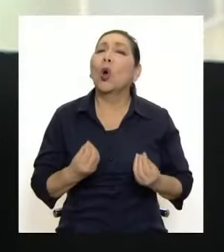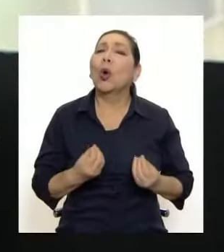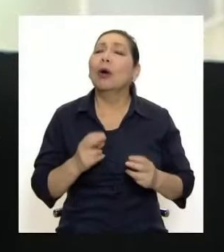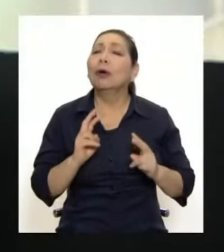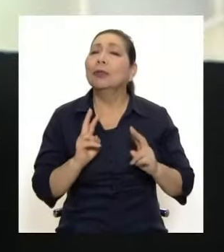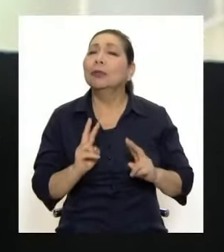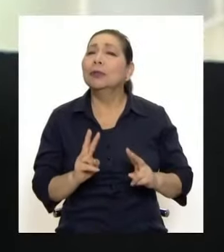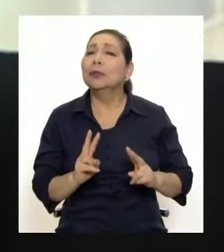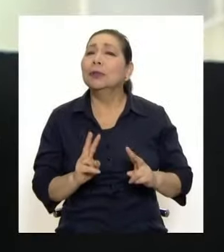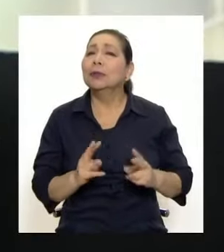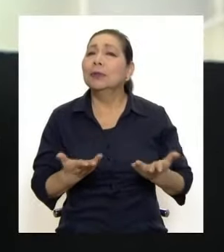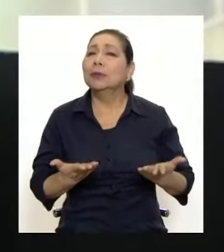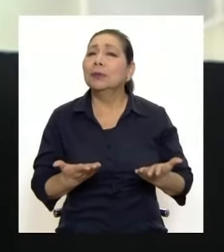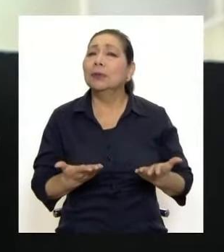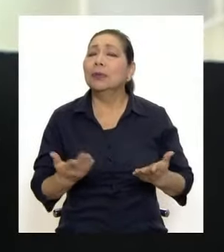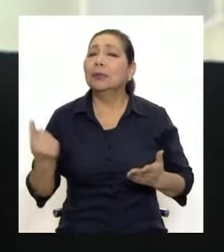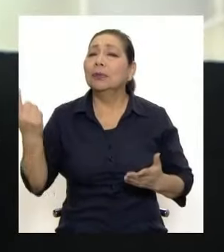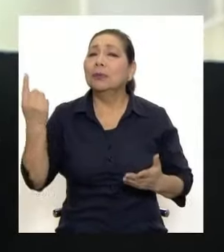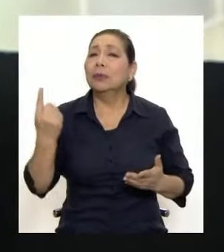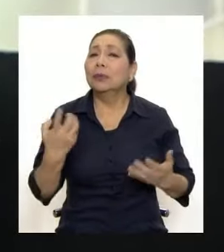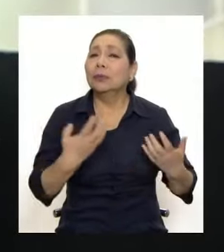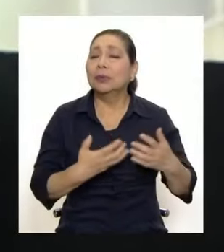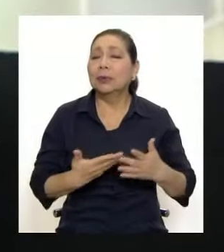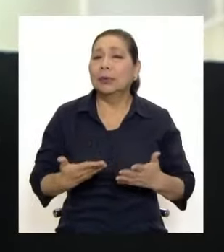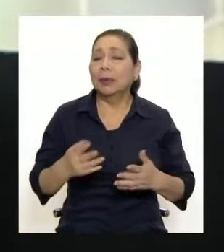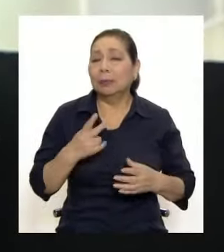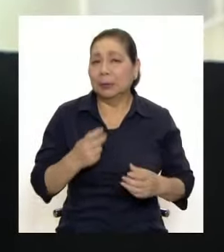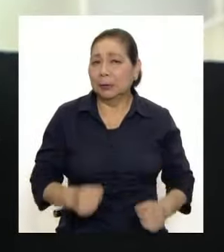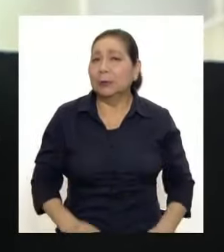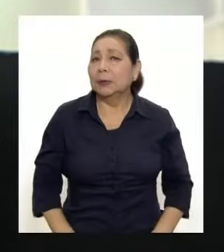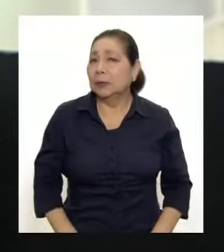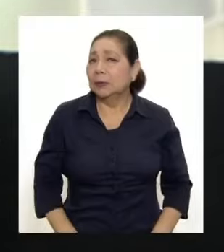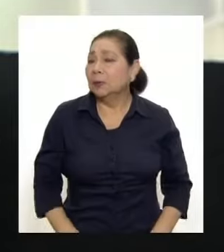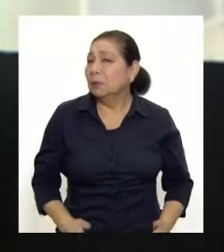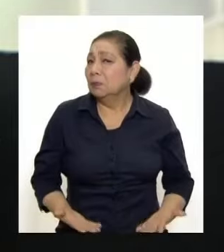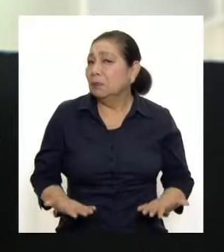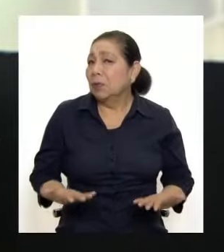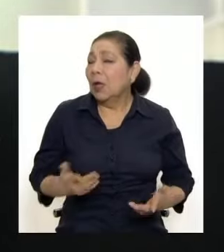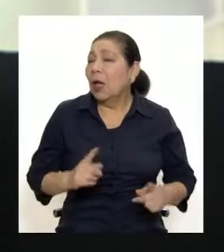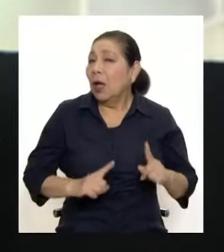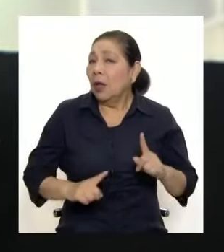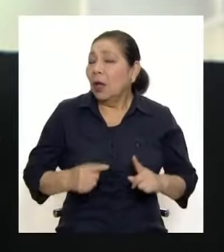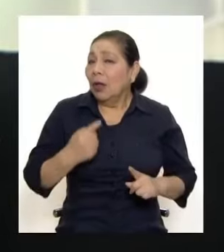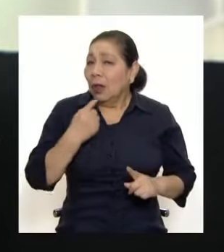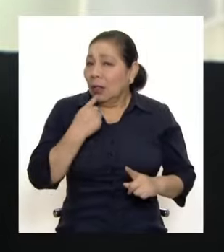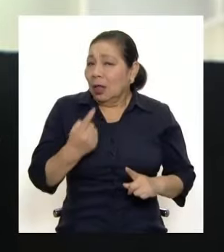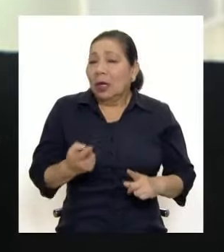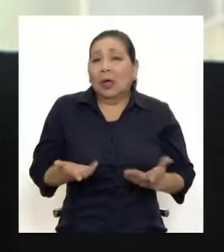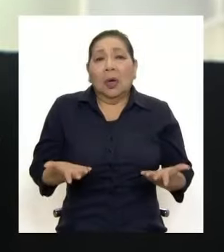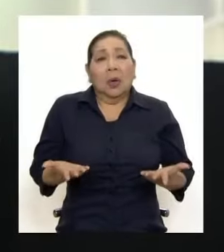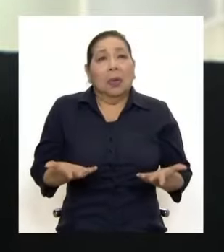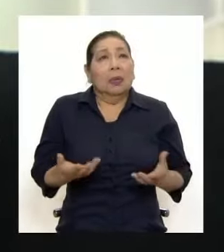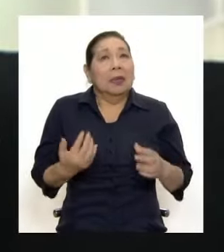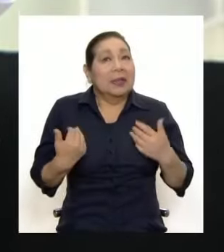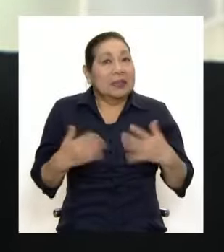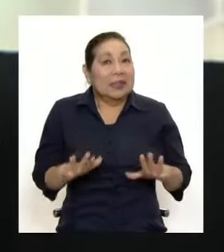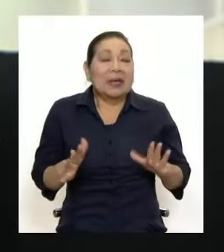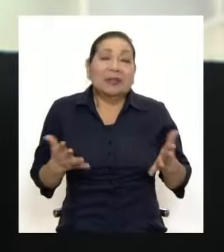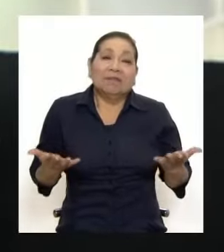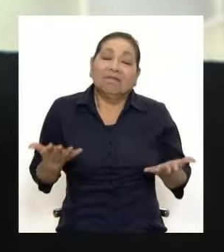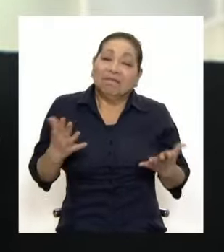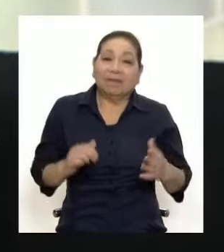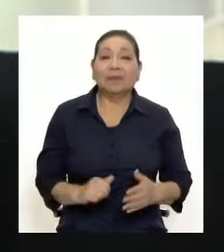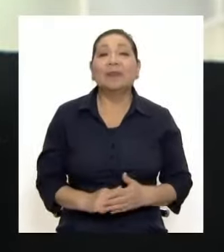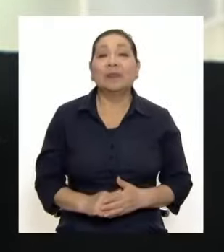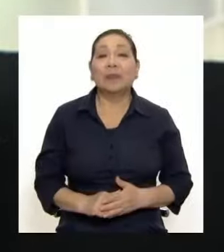de mirar señor barrenechea la presencia de la inversión china en el Perú no como Porque algunos algunos sectores señalan como algo ya de repente